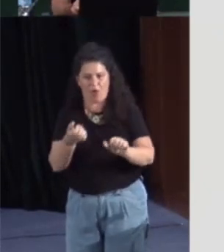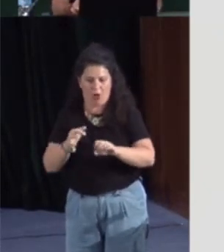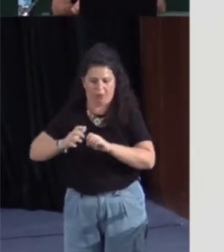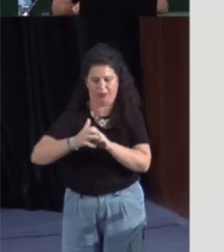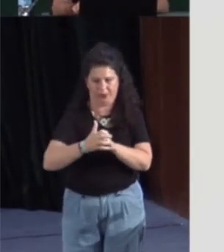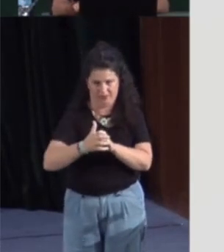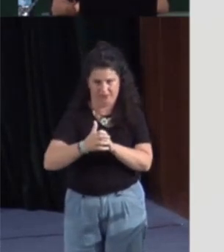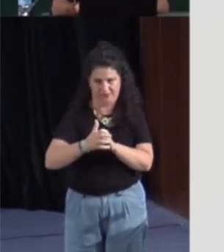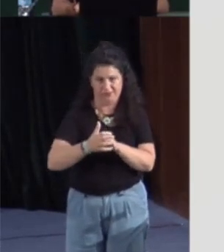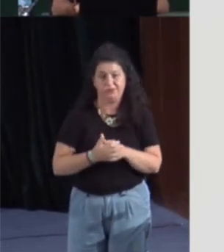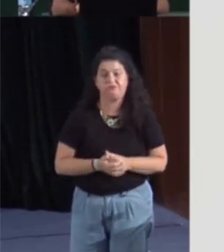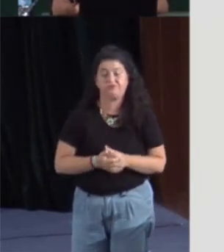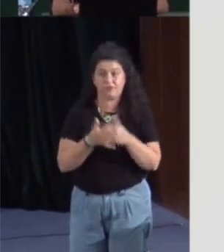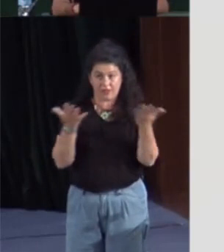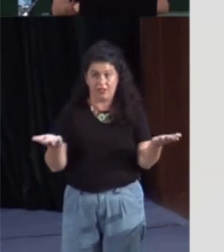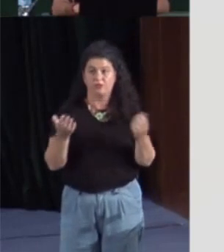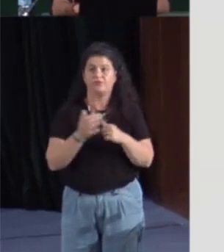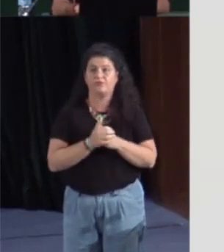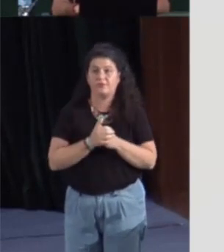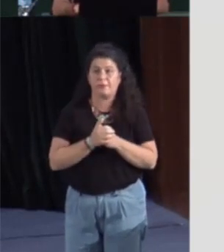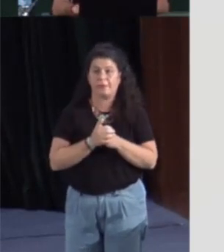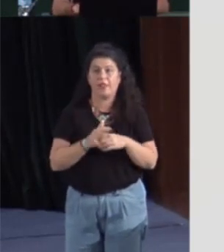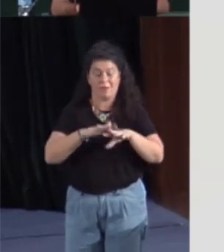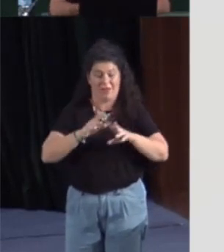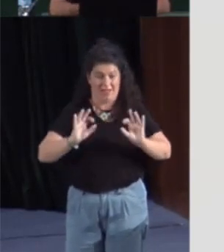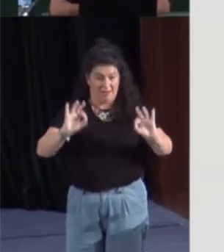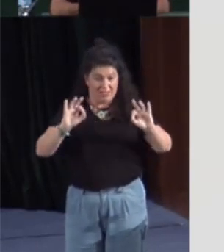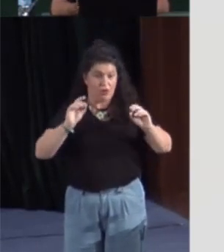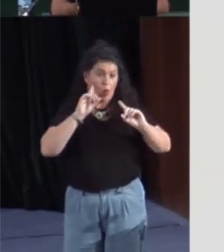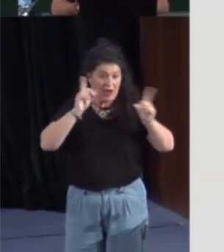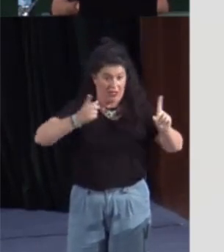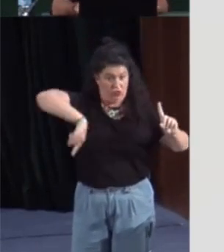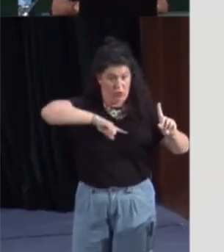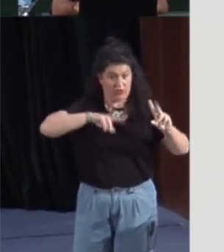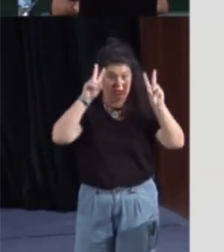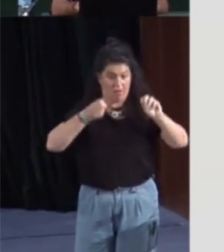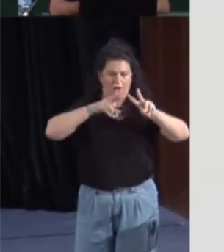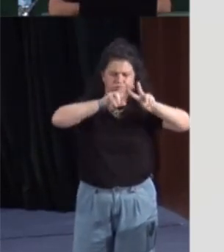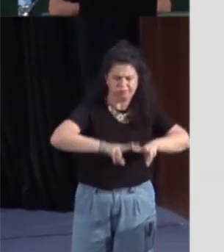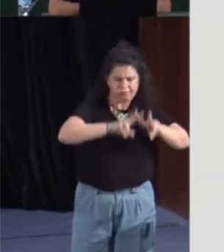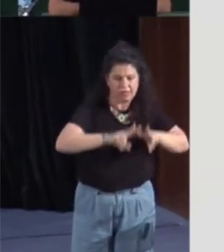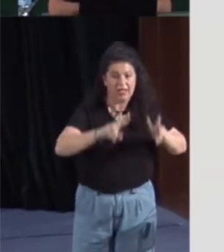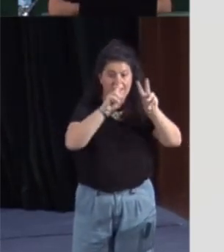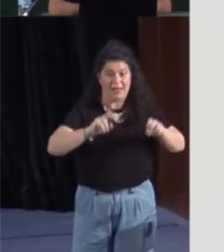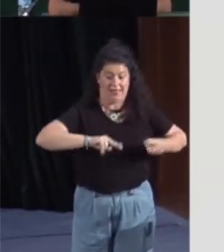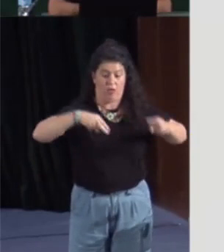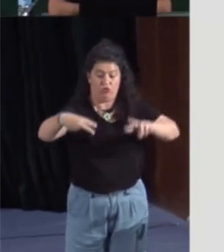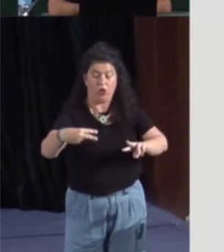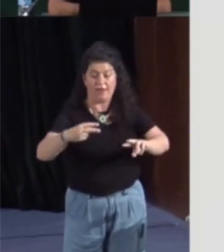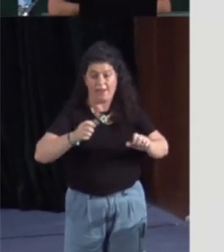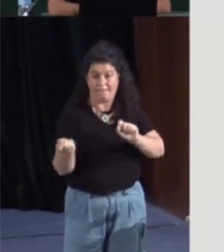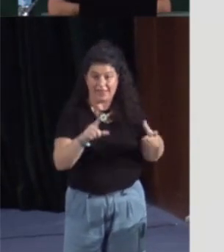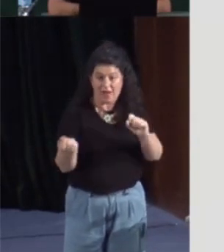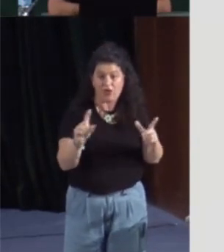Bien, en cuanto a la traducción de las metáforas del vino, nosotros nos fijamos en un trabajo de Negro-Alofque, del